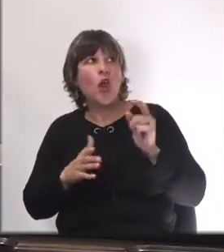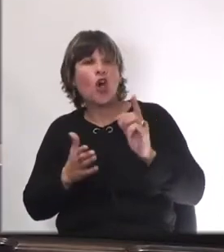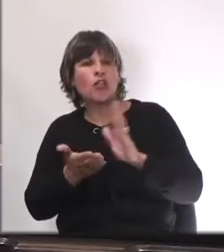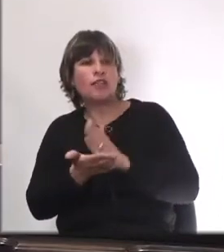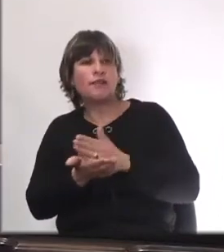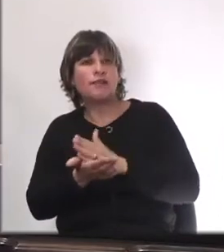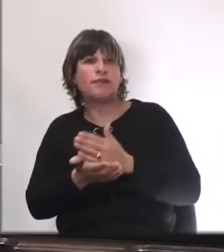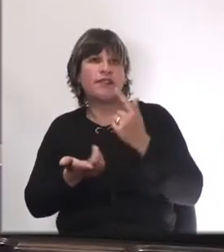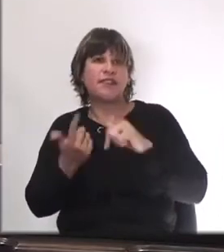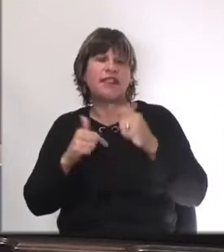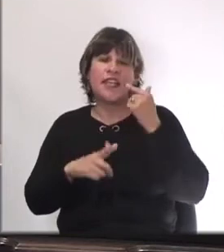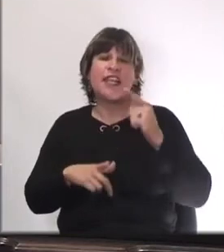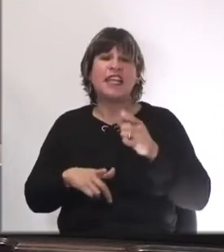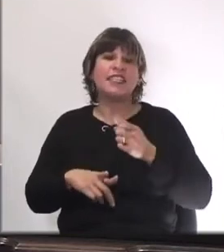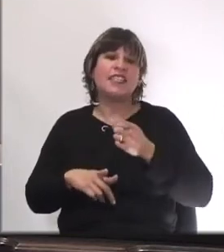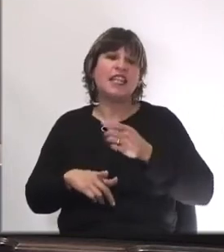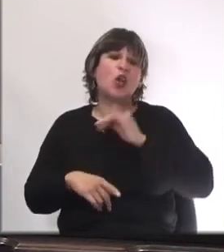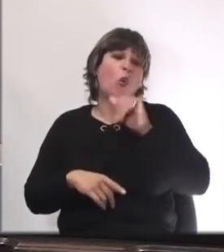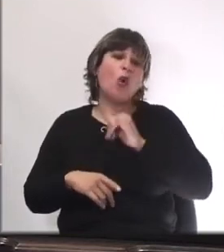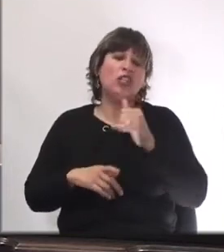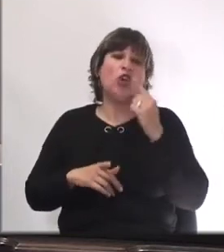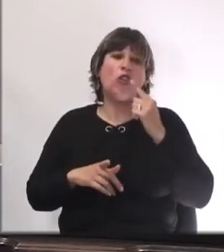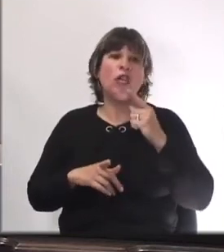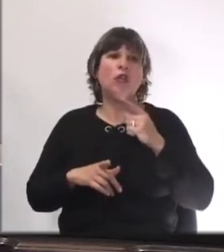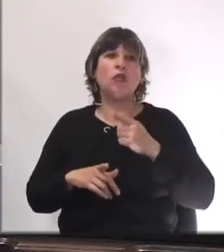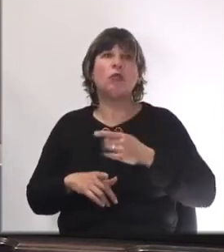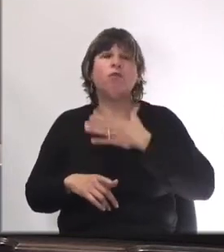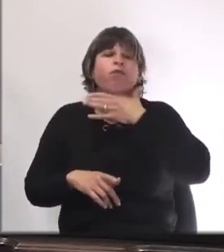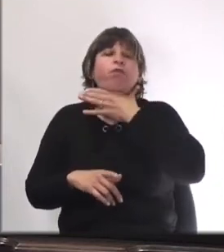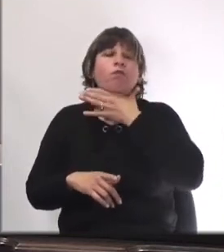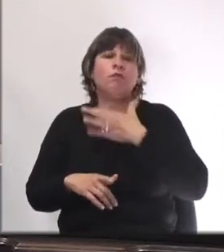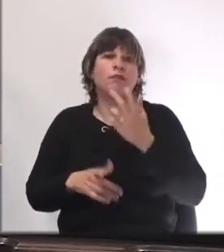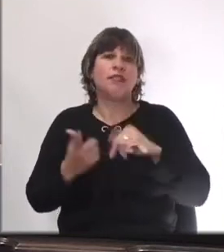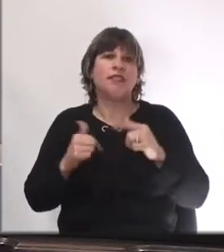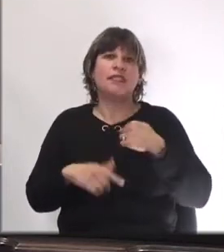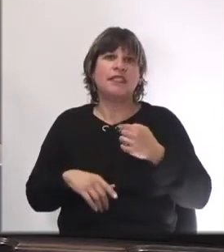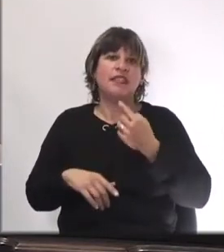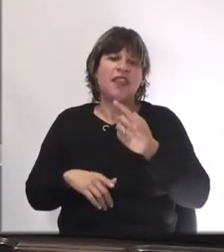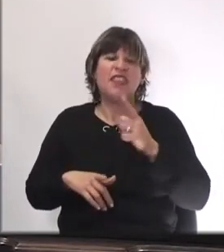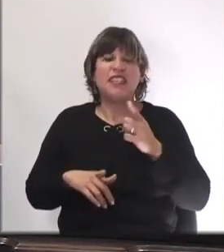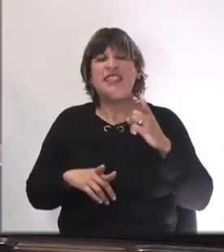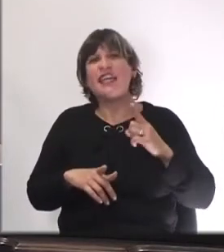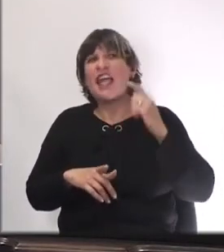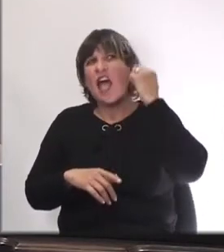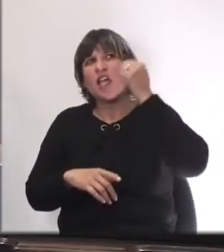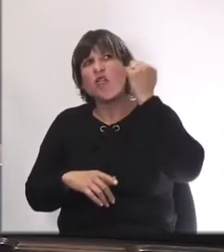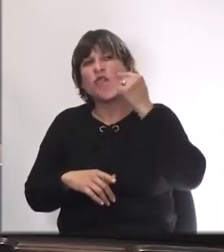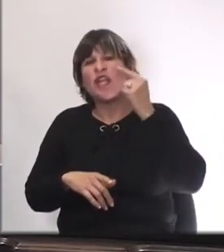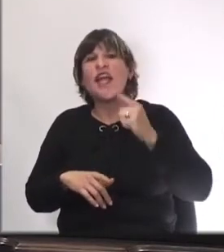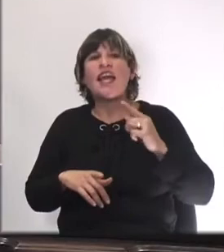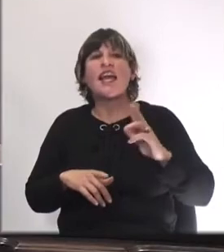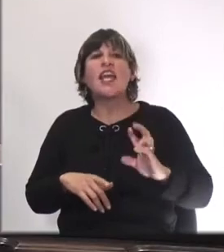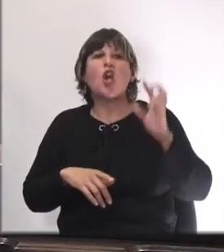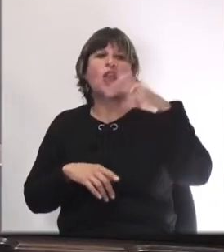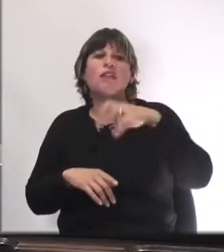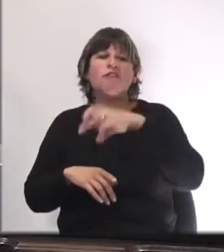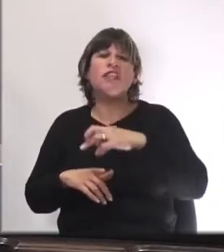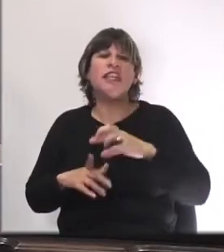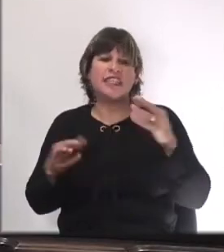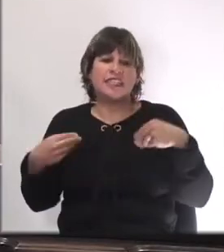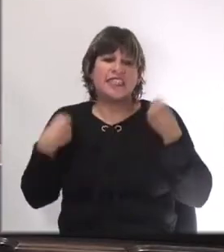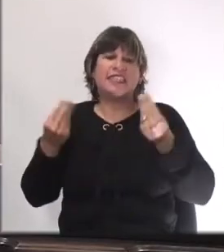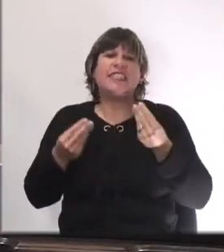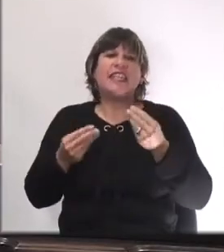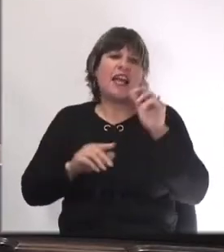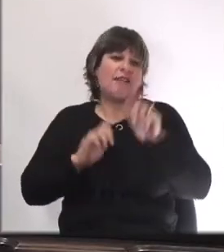la versión de los ahogados, donde dice que en realidad hay un mito que es que los delfines salvan gente. Y